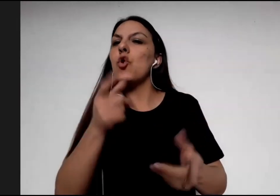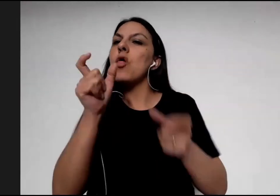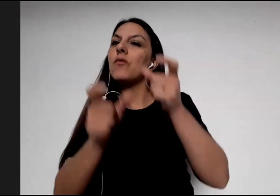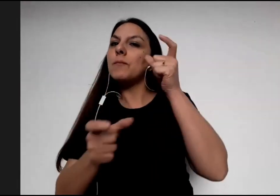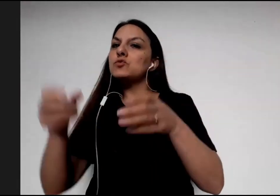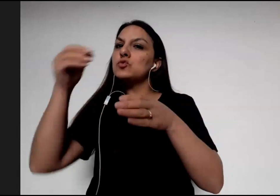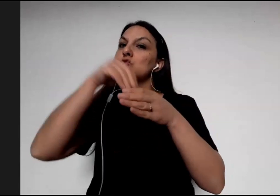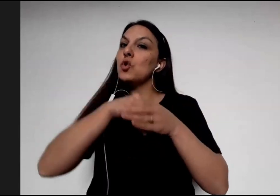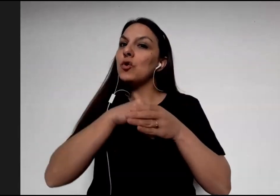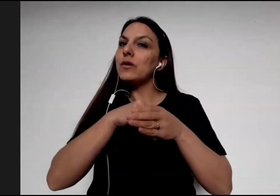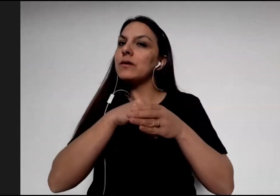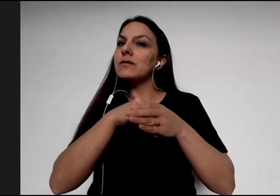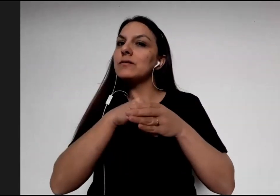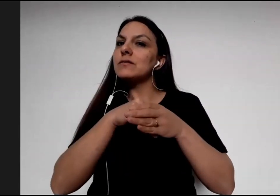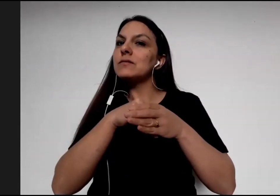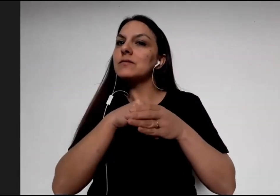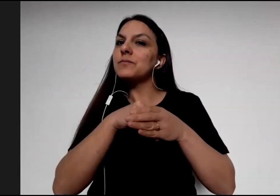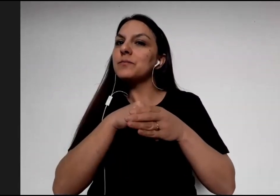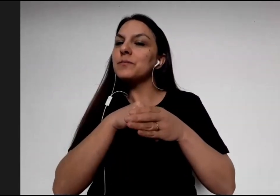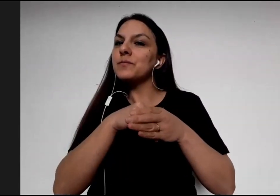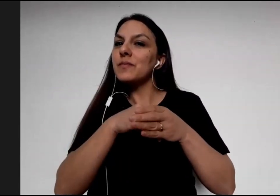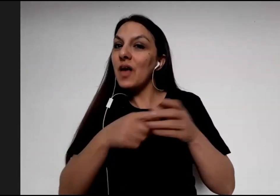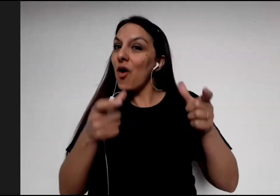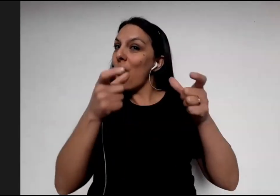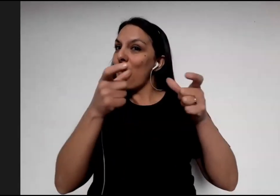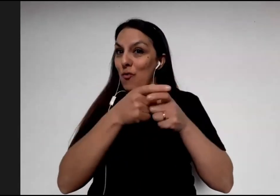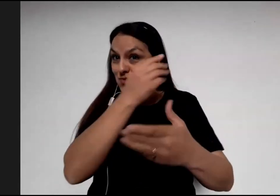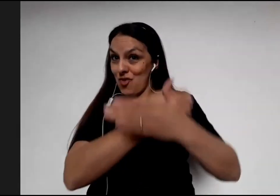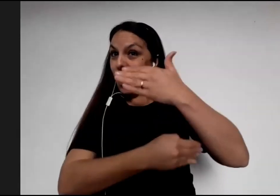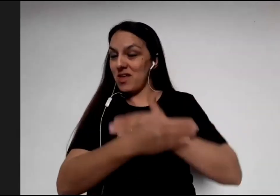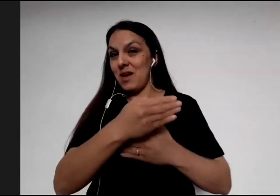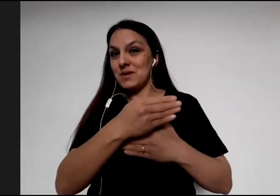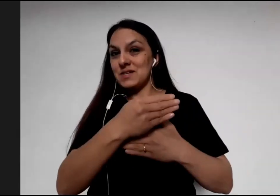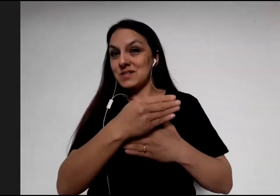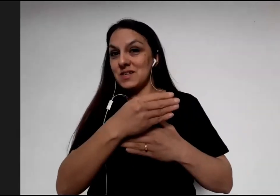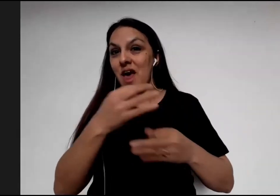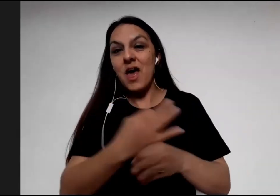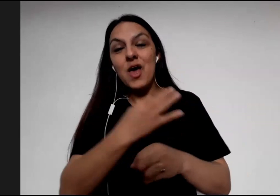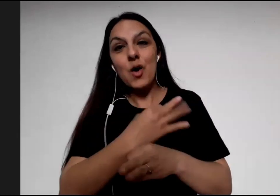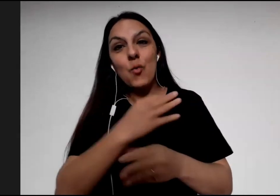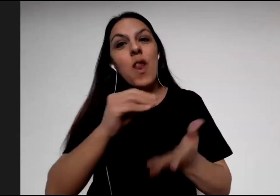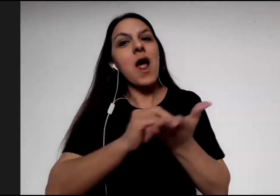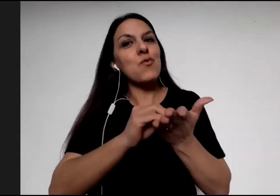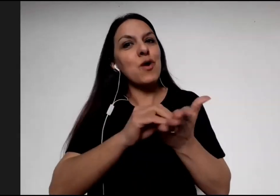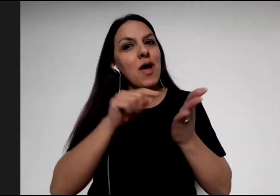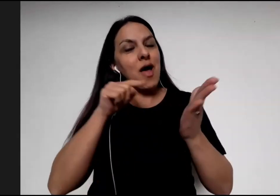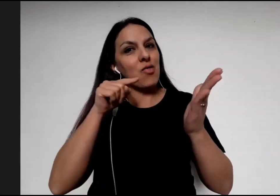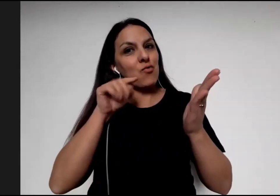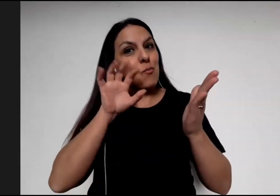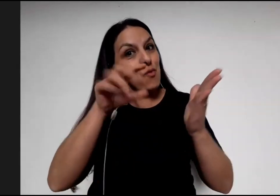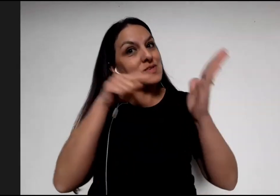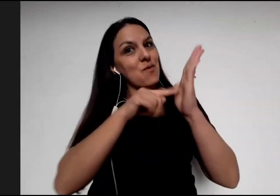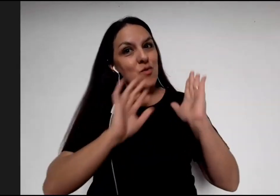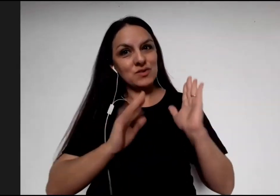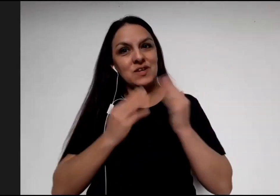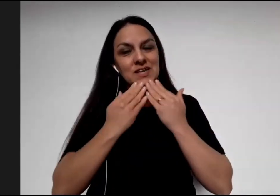esta Comisión de Discapacidad del Colegio de Abogados de Provincia de Buenos Aires. Le dejo la